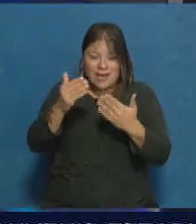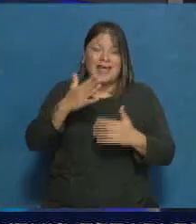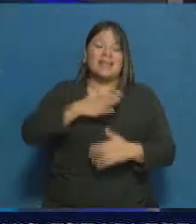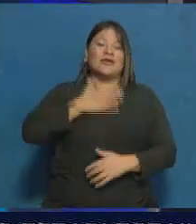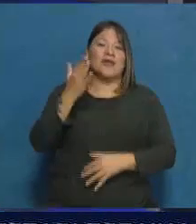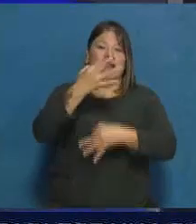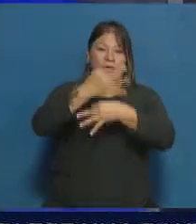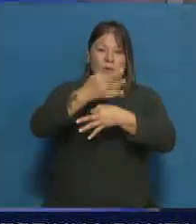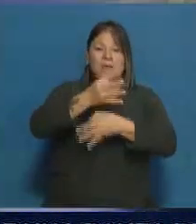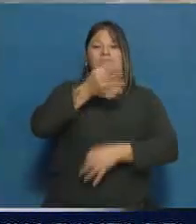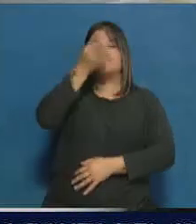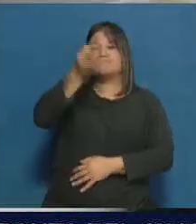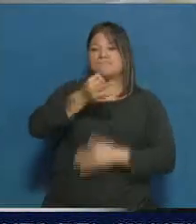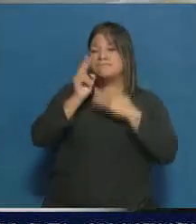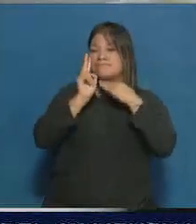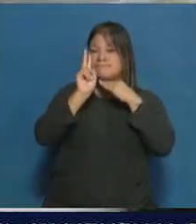Lo escuchamos.